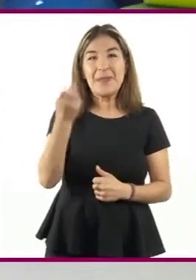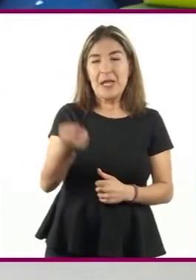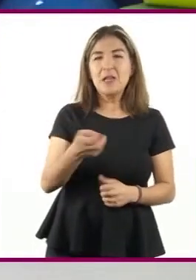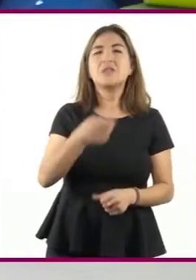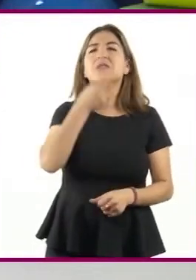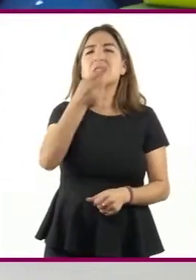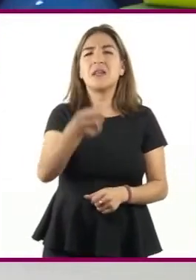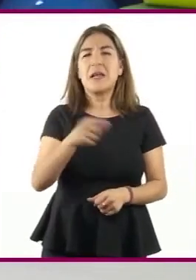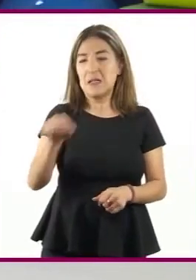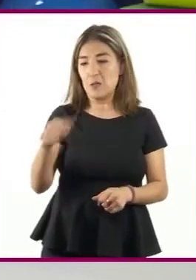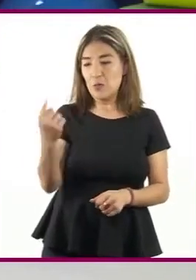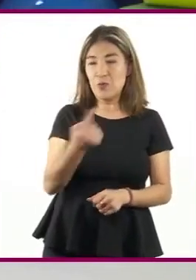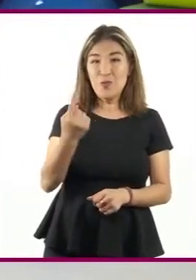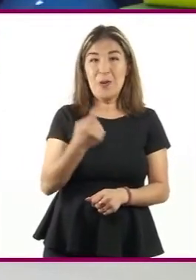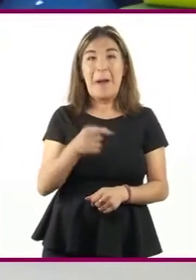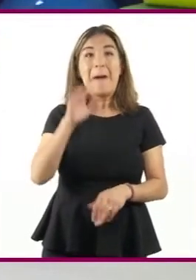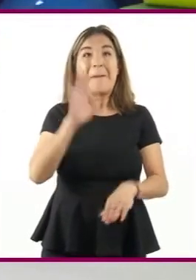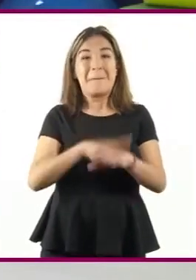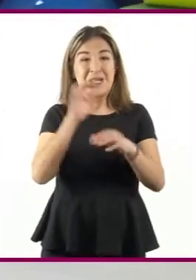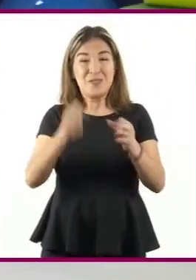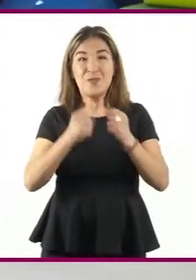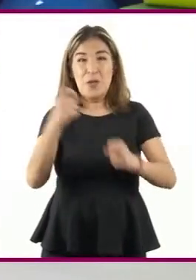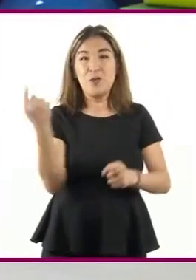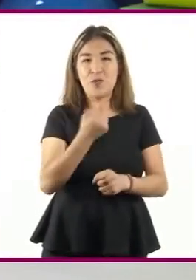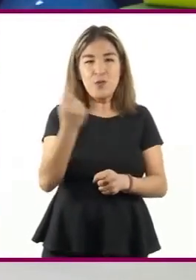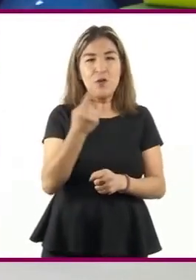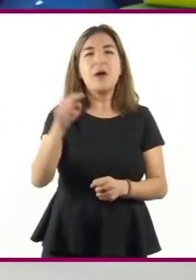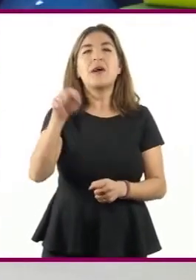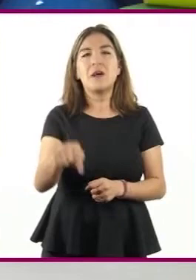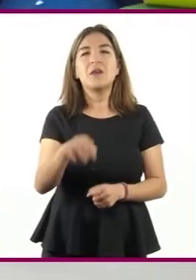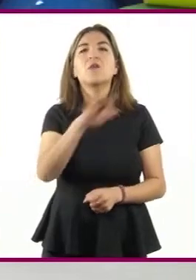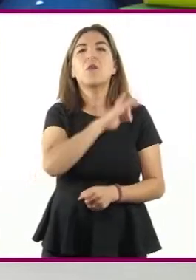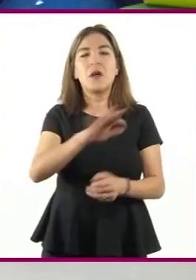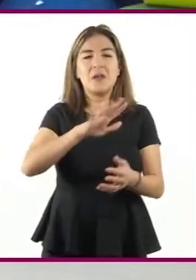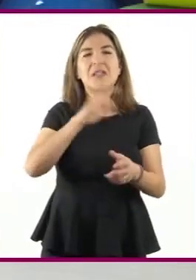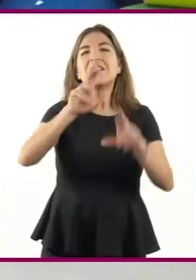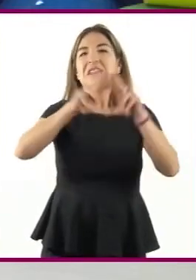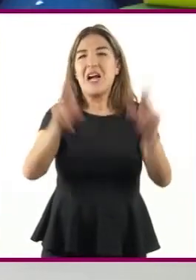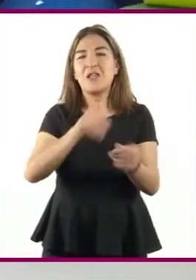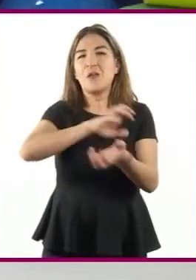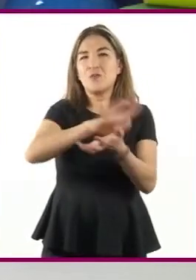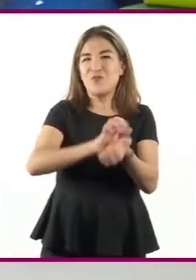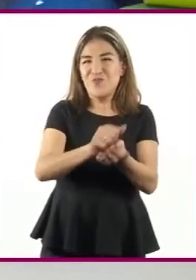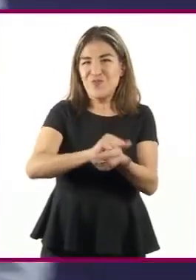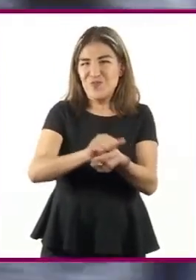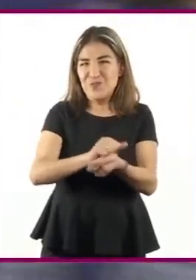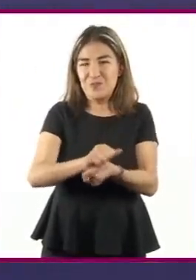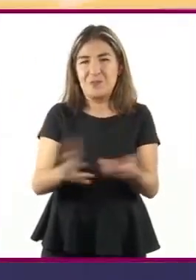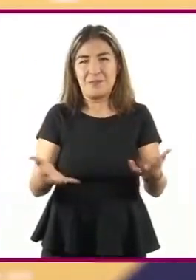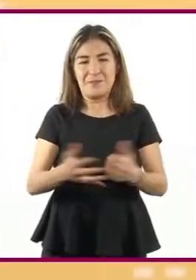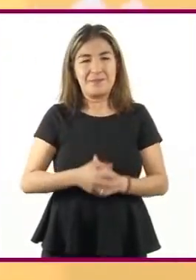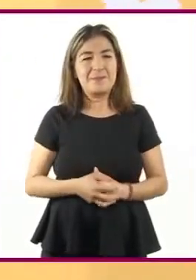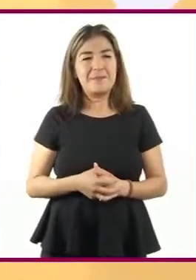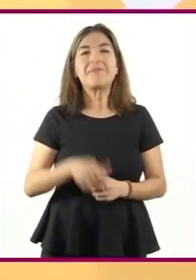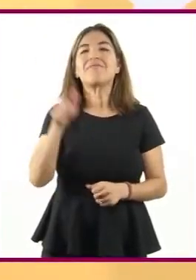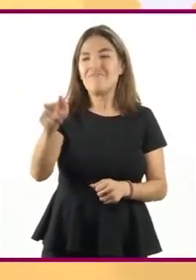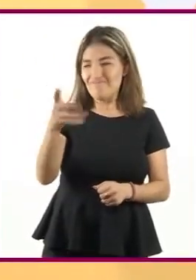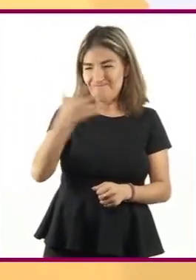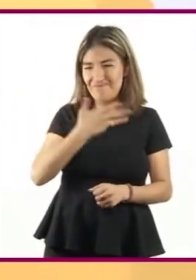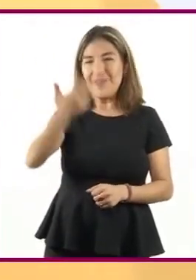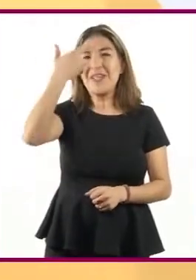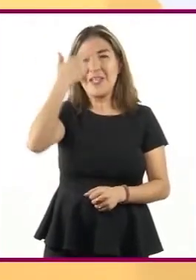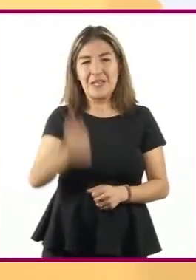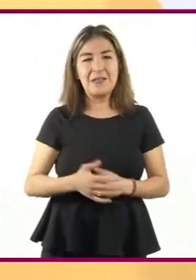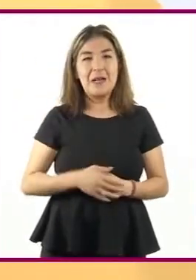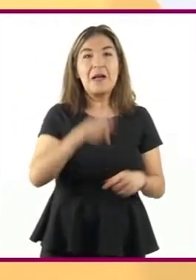mencionan que las licuadoras con más potencia son capaces de triturar cosas más duras como el hielo. Tienes razón,